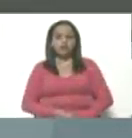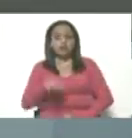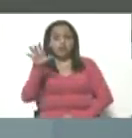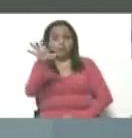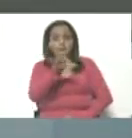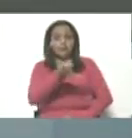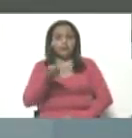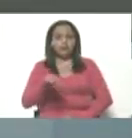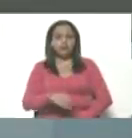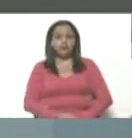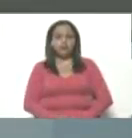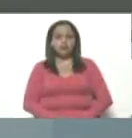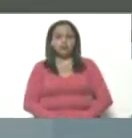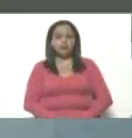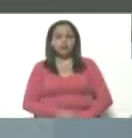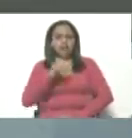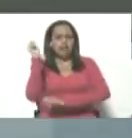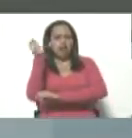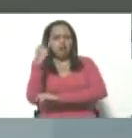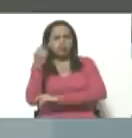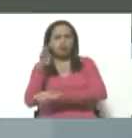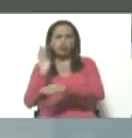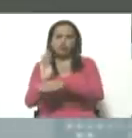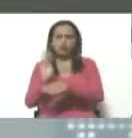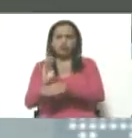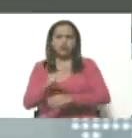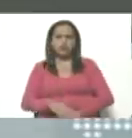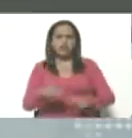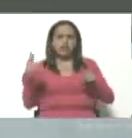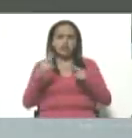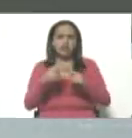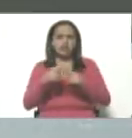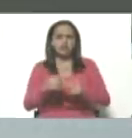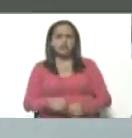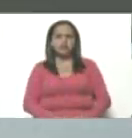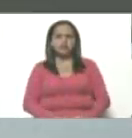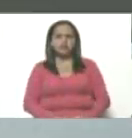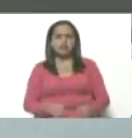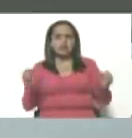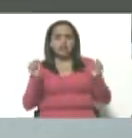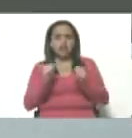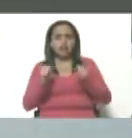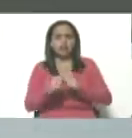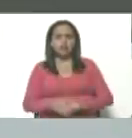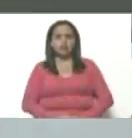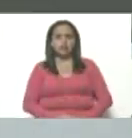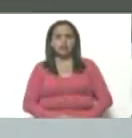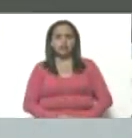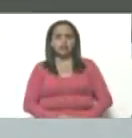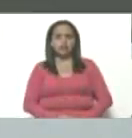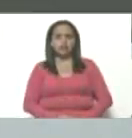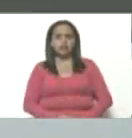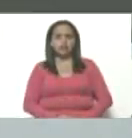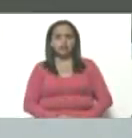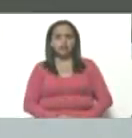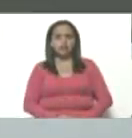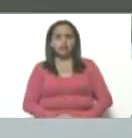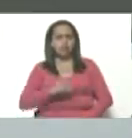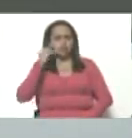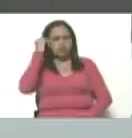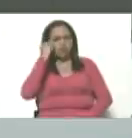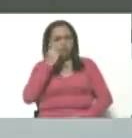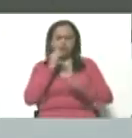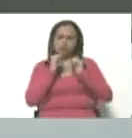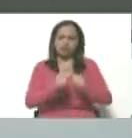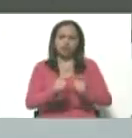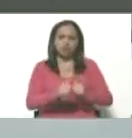país, de Apure, los protectores del Táchira, de Mérida, Jason, una opinión sólida de Jason, una